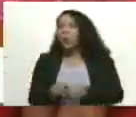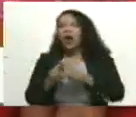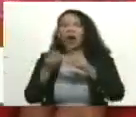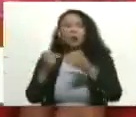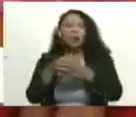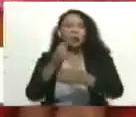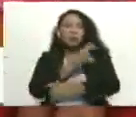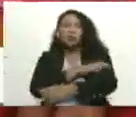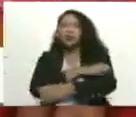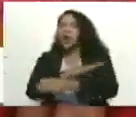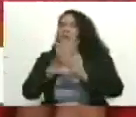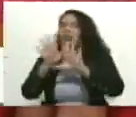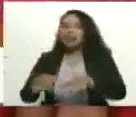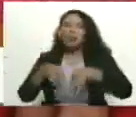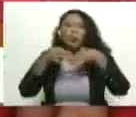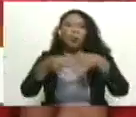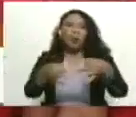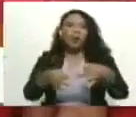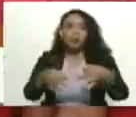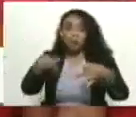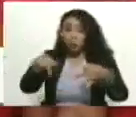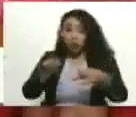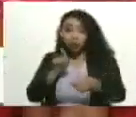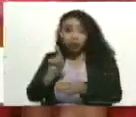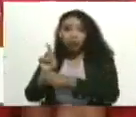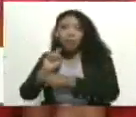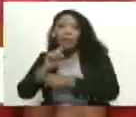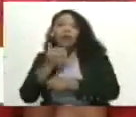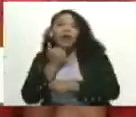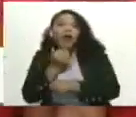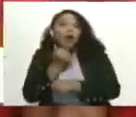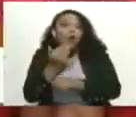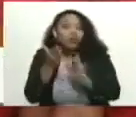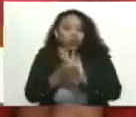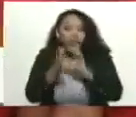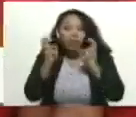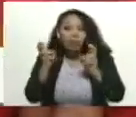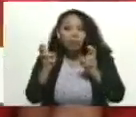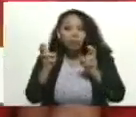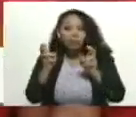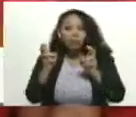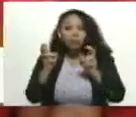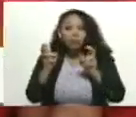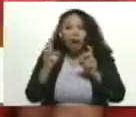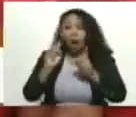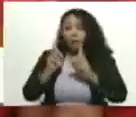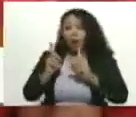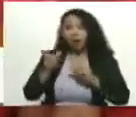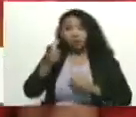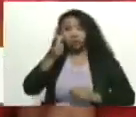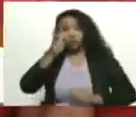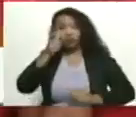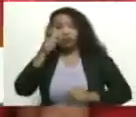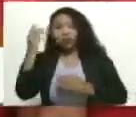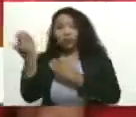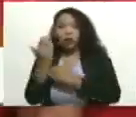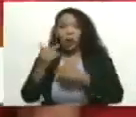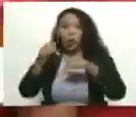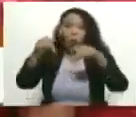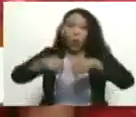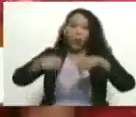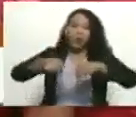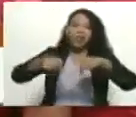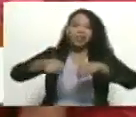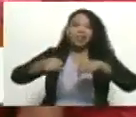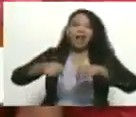todos y todas. Y usted le pregunta hoy a ellos, algunos dicen, hay que eliminar las sanciones. Eso es ahorita, hace